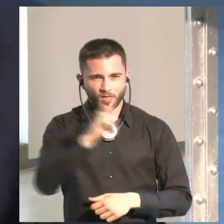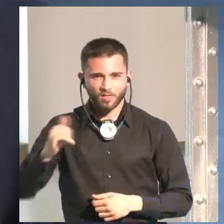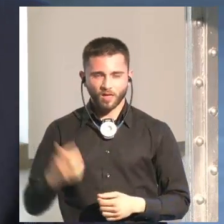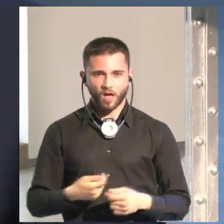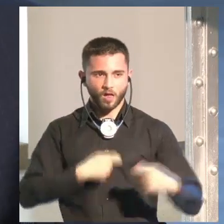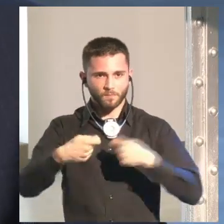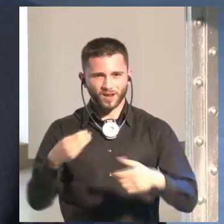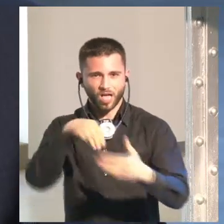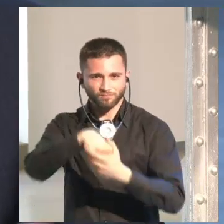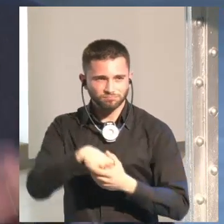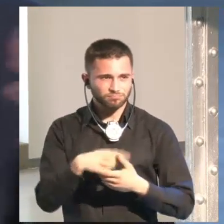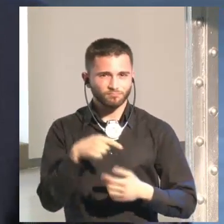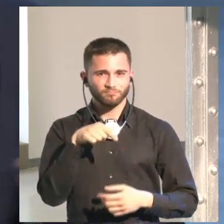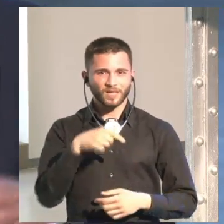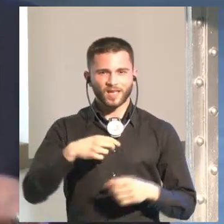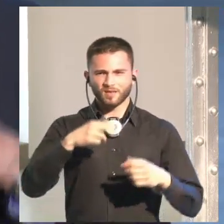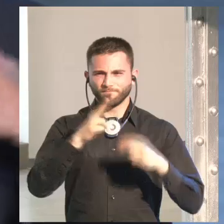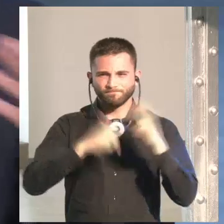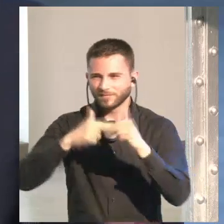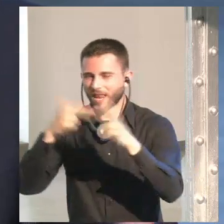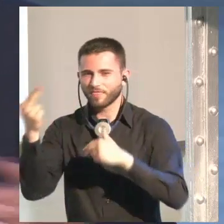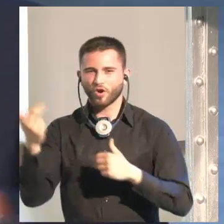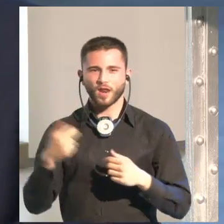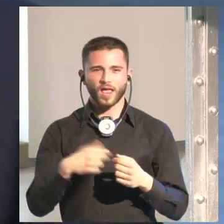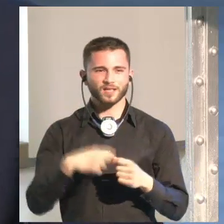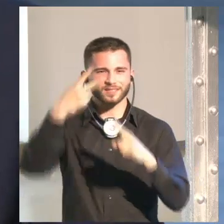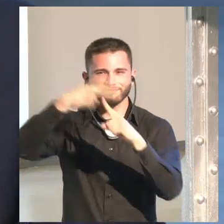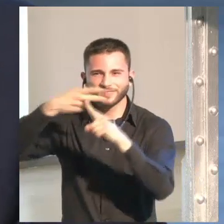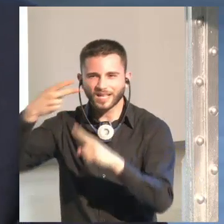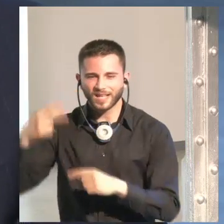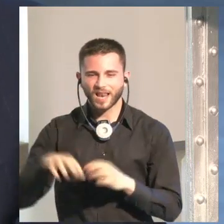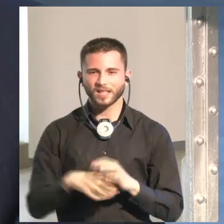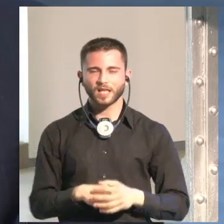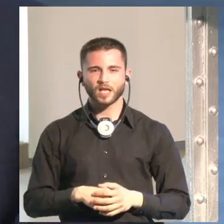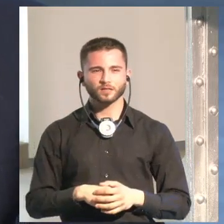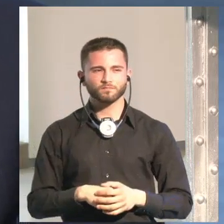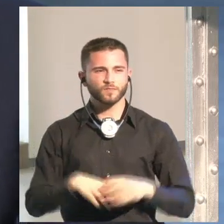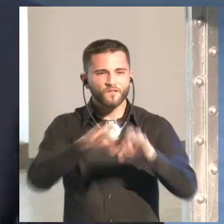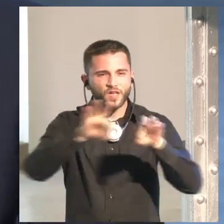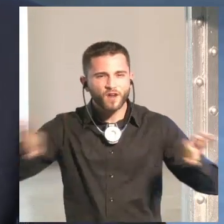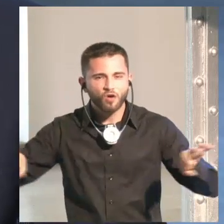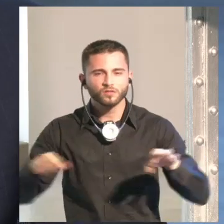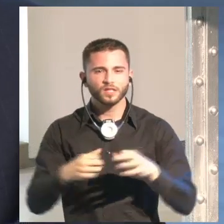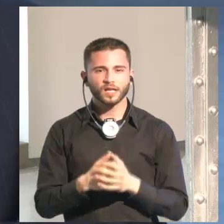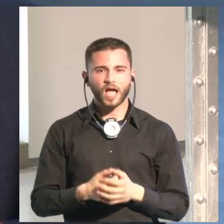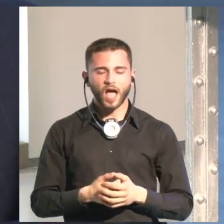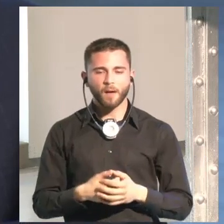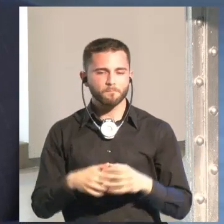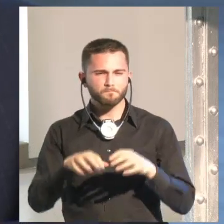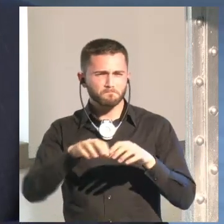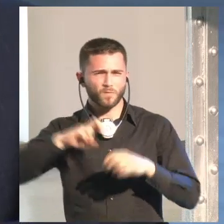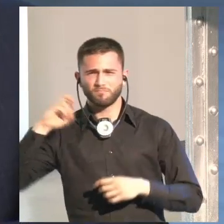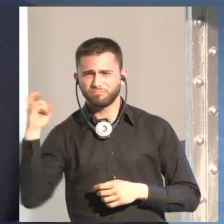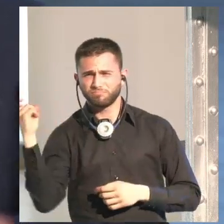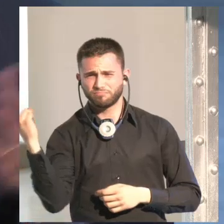mercado, tenemos instalaciones, tenemos satélites, tenemos fibra óptica, tenemos banda ancha, tenemos todo.